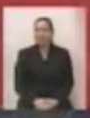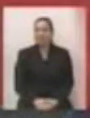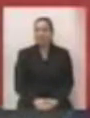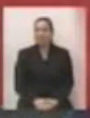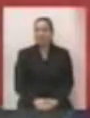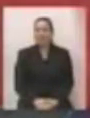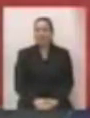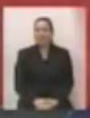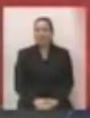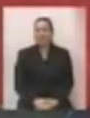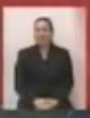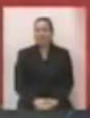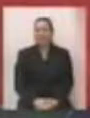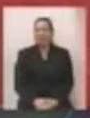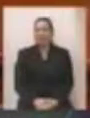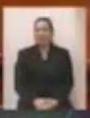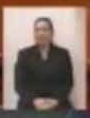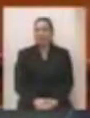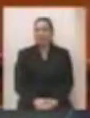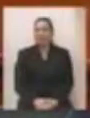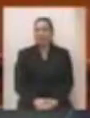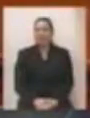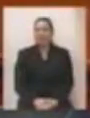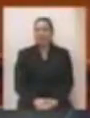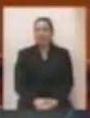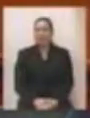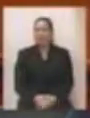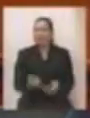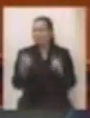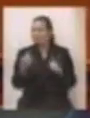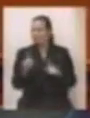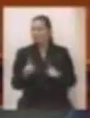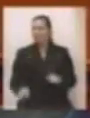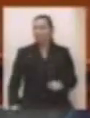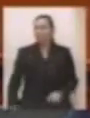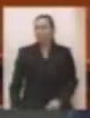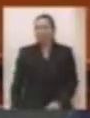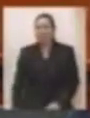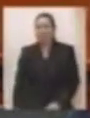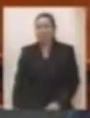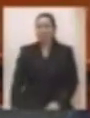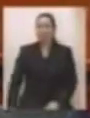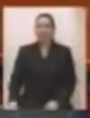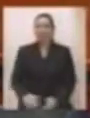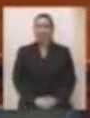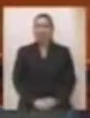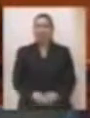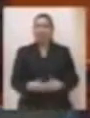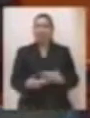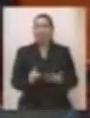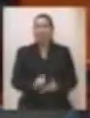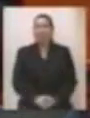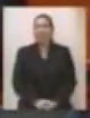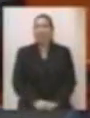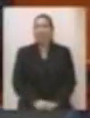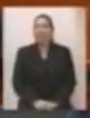Hola, hola. Gracias. De manera bastante puntual, señor presidente, estando de acuerdo con la propuesta, no obstante, a pesar de